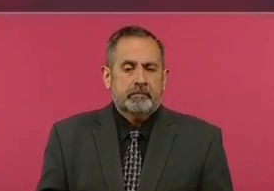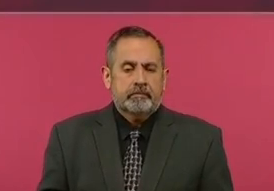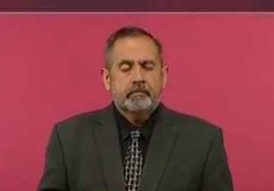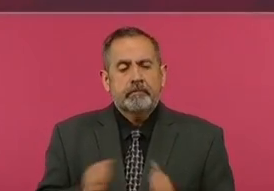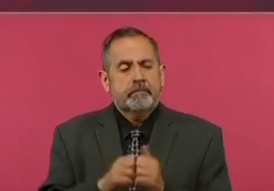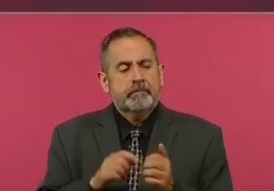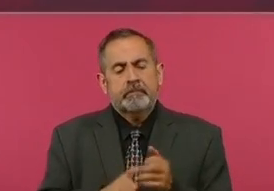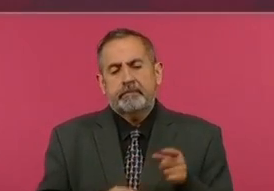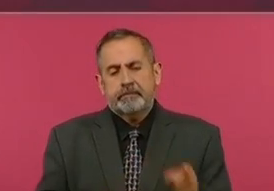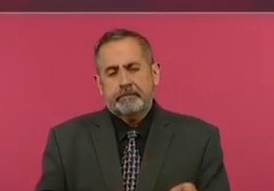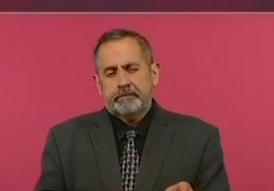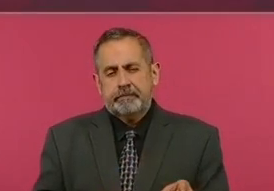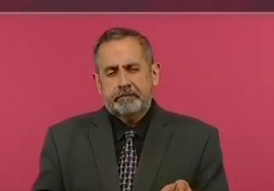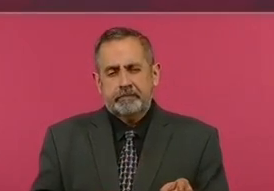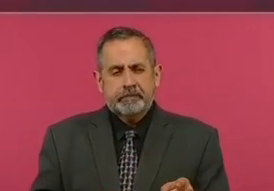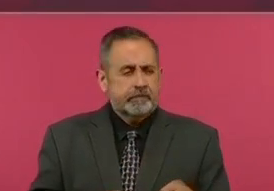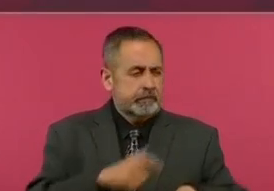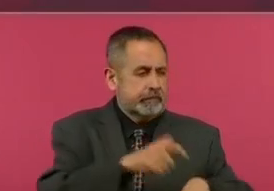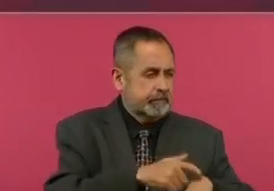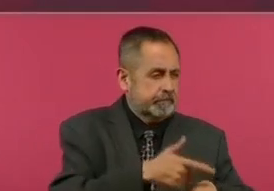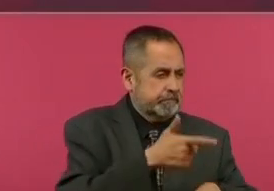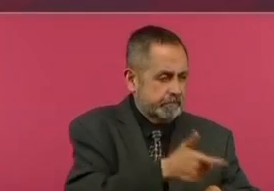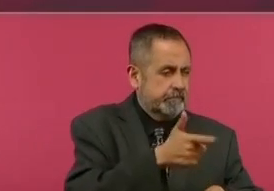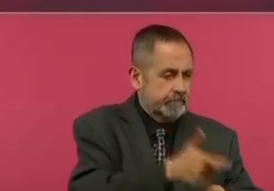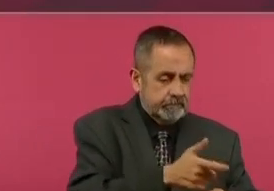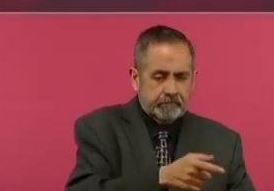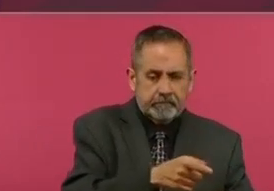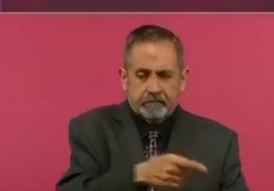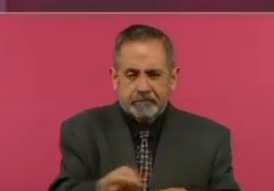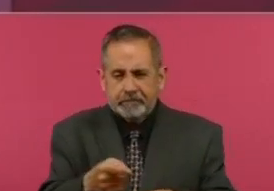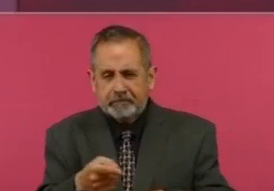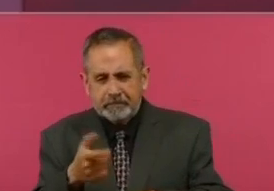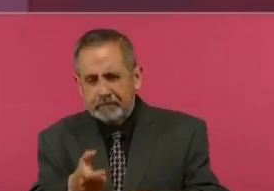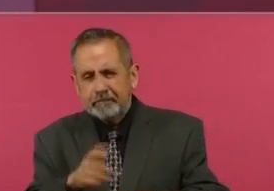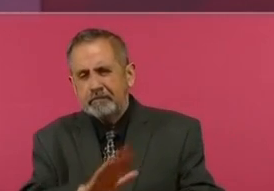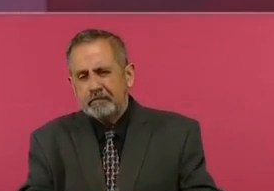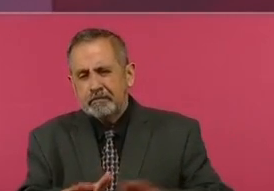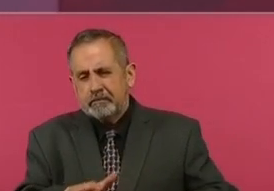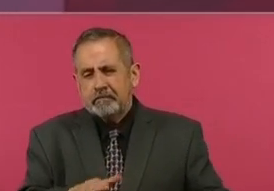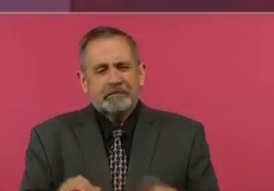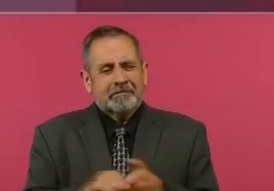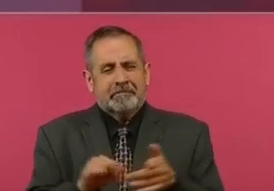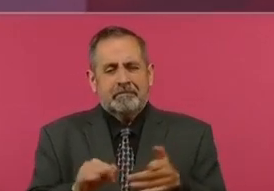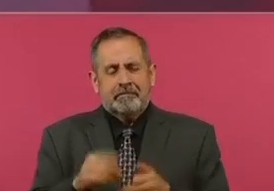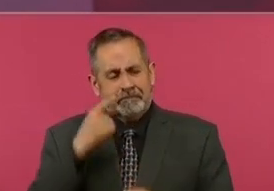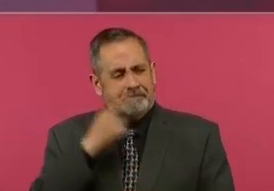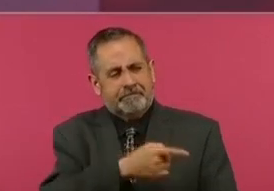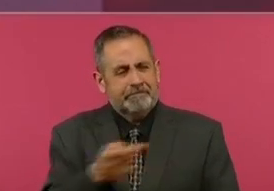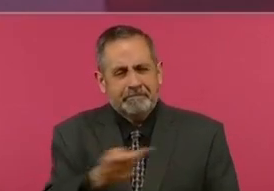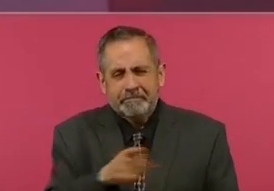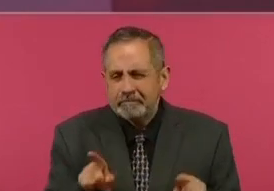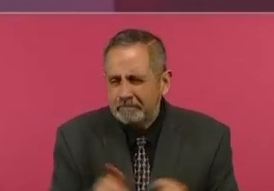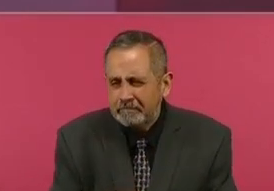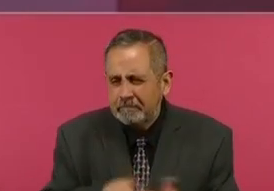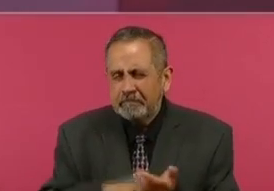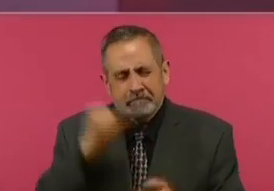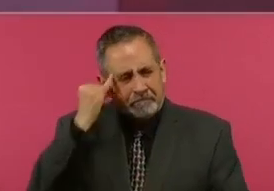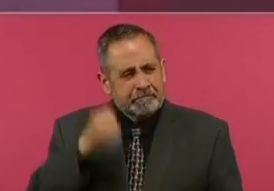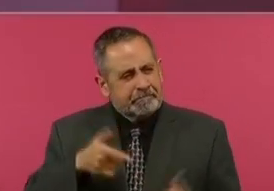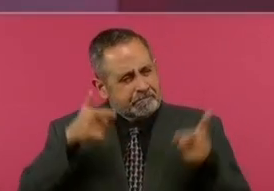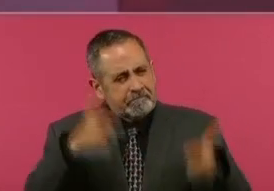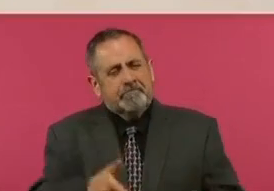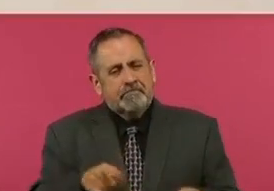Con poca diferencia de tiempo, y se considera que fue por lo mismo, o